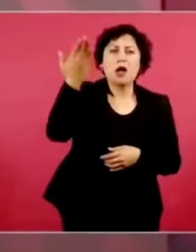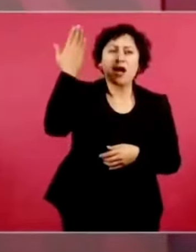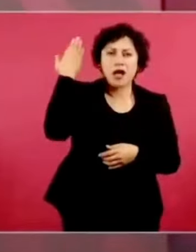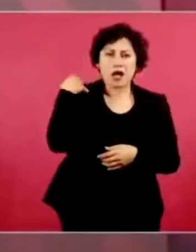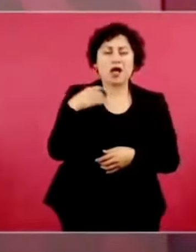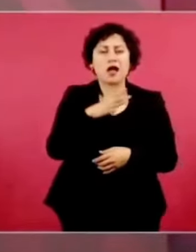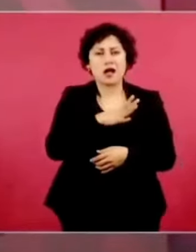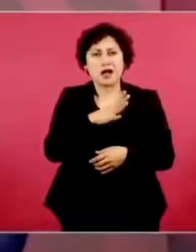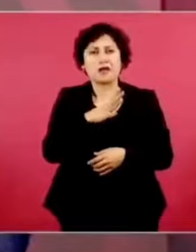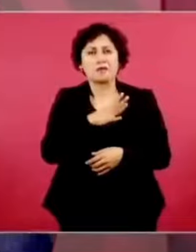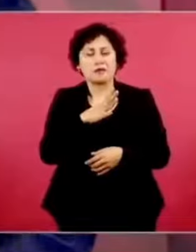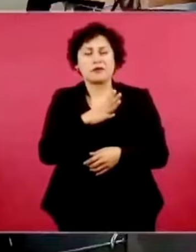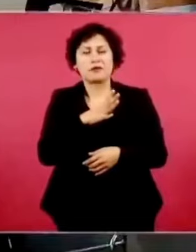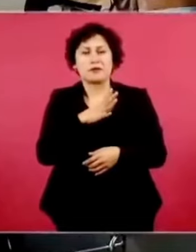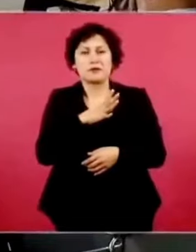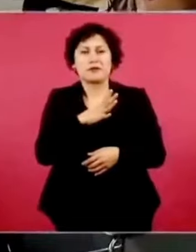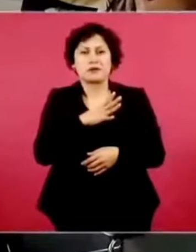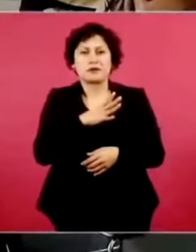se